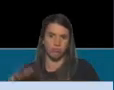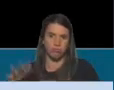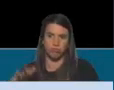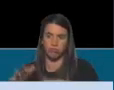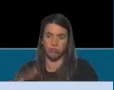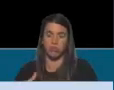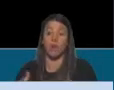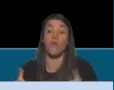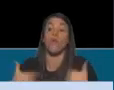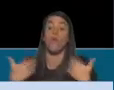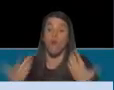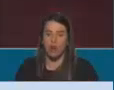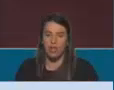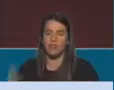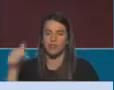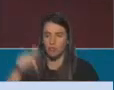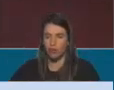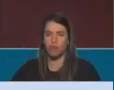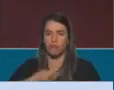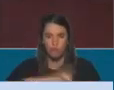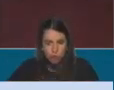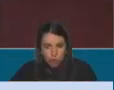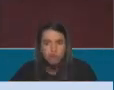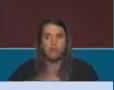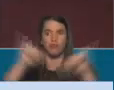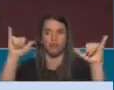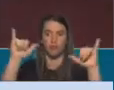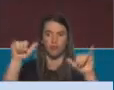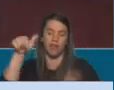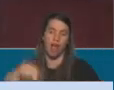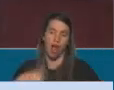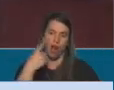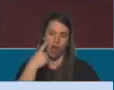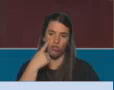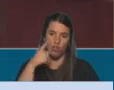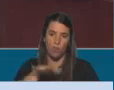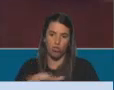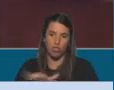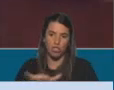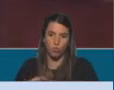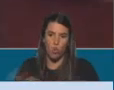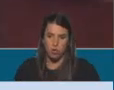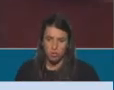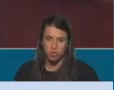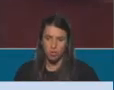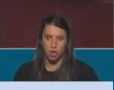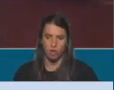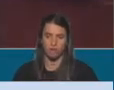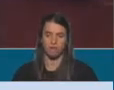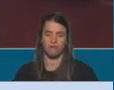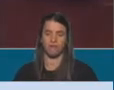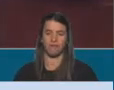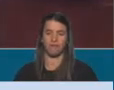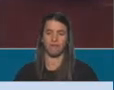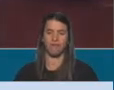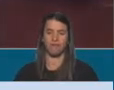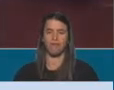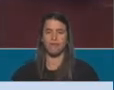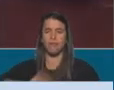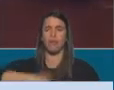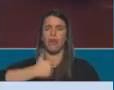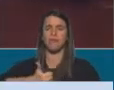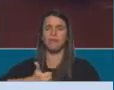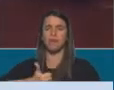ahí finalmente está a los medios de comunicación. Patológico. Y conocemos este hecho, ¿no? Tratando de dar explicaciones vagas. Sí,